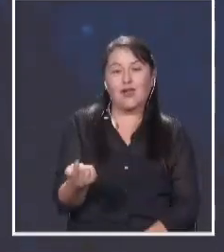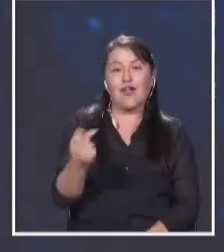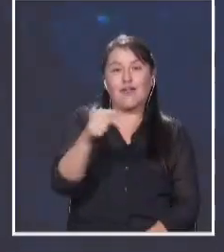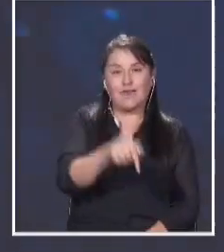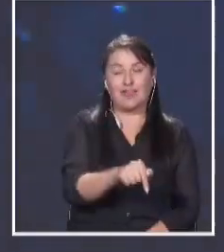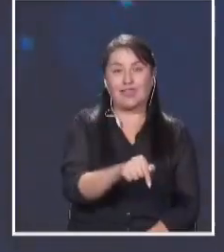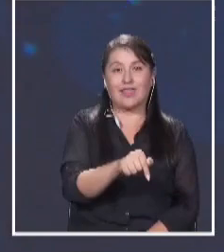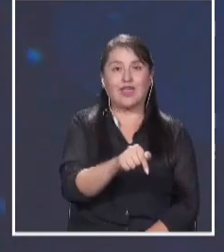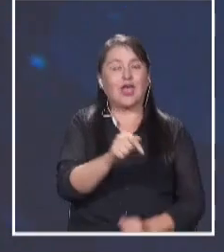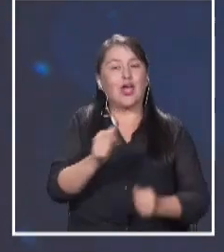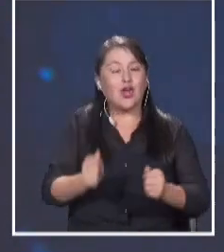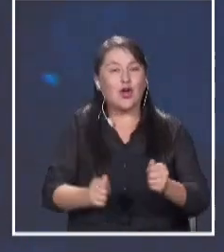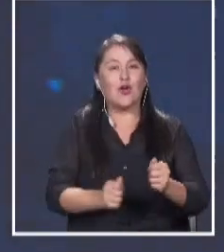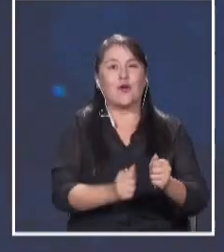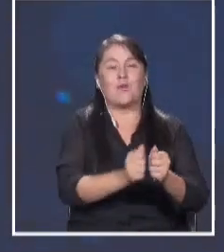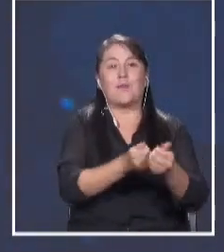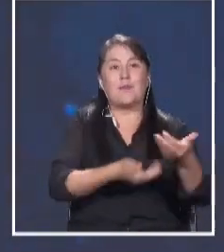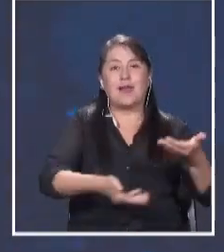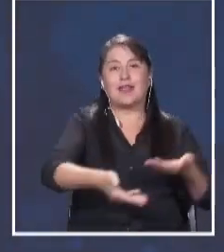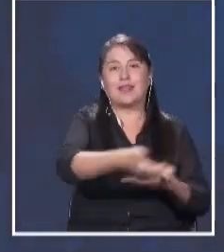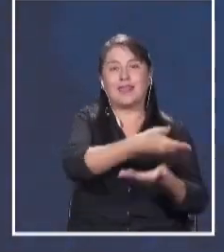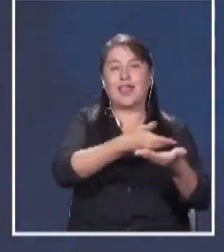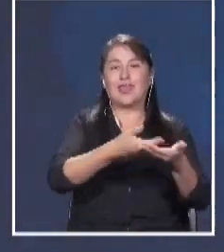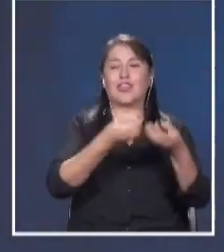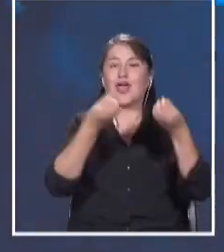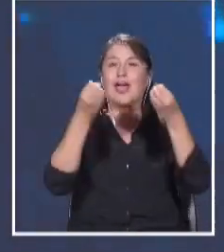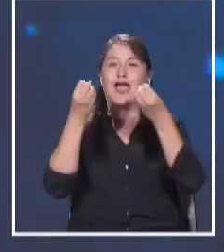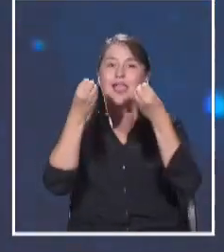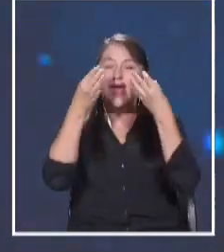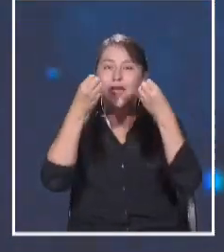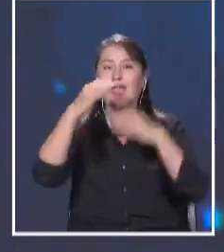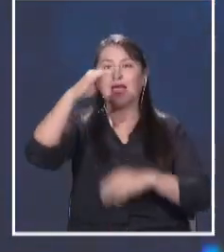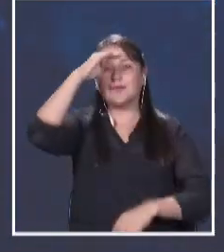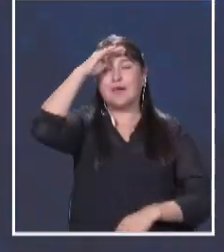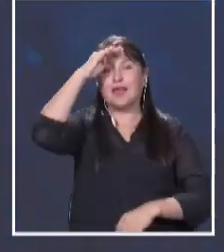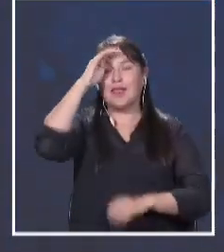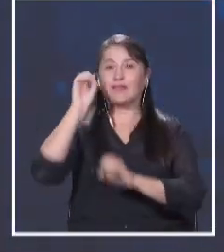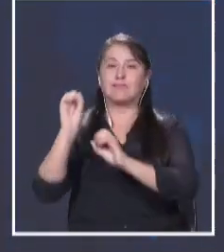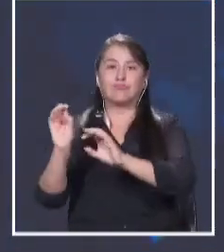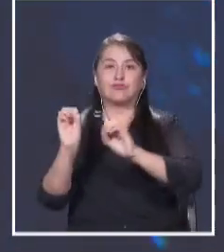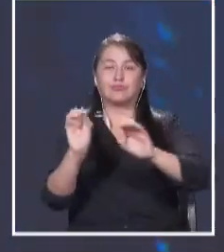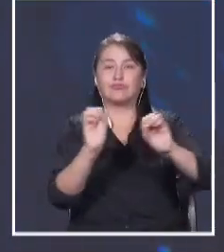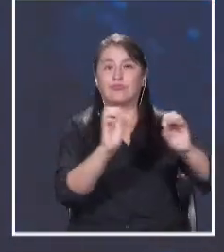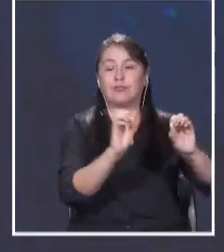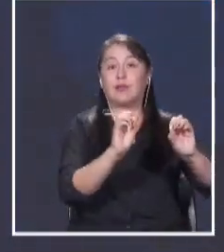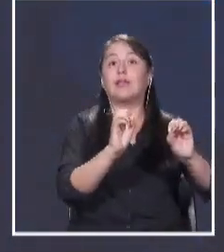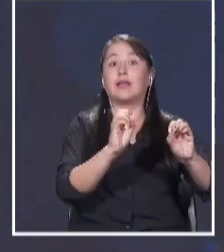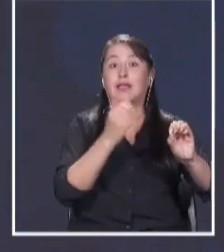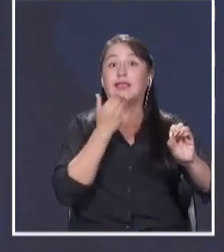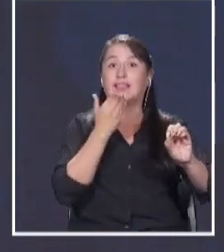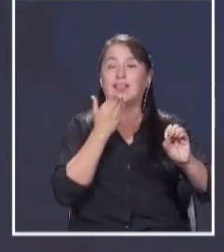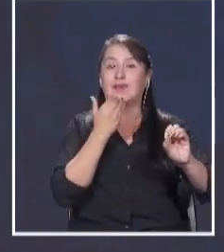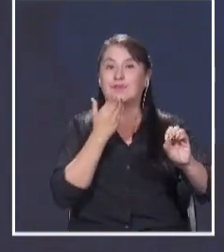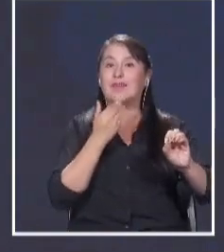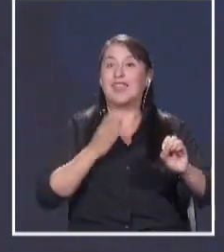las experiencias y los aprendizajes, y más encima después de Sylvia Earle, donde todavía el escenario está calentito y uno